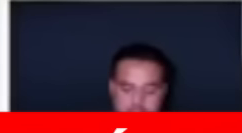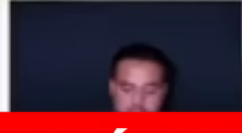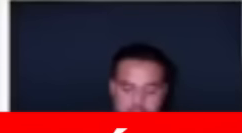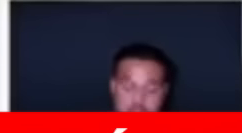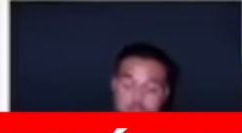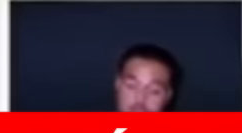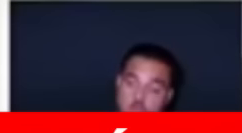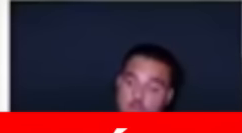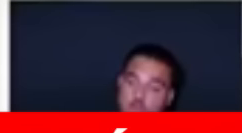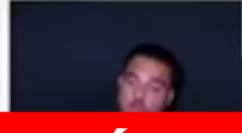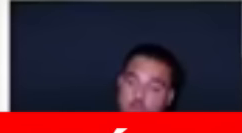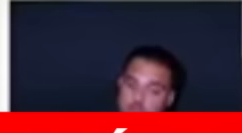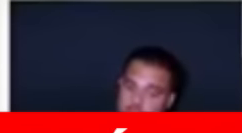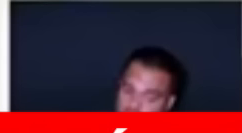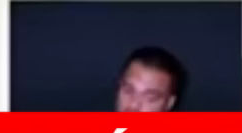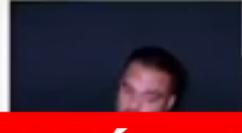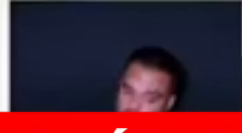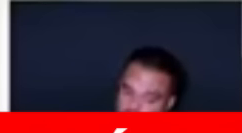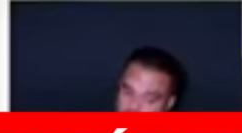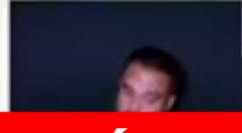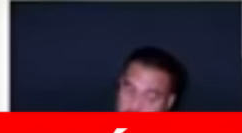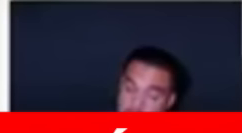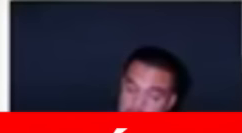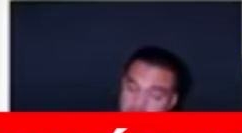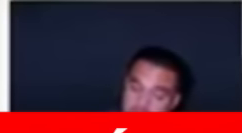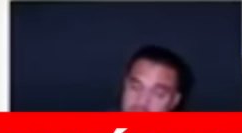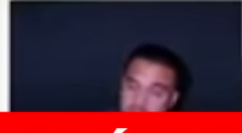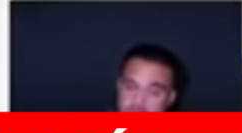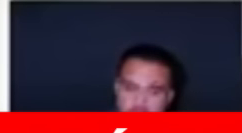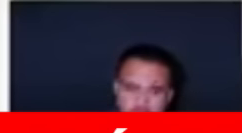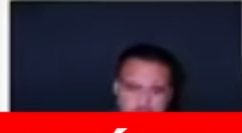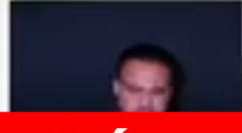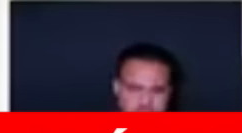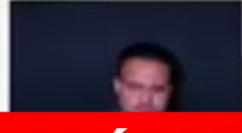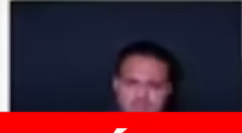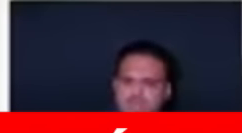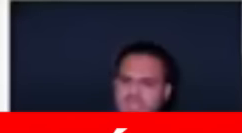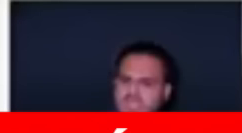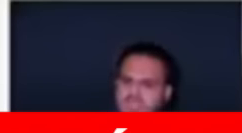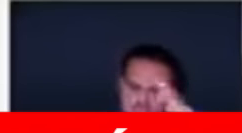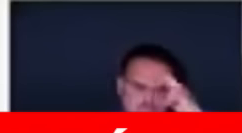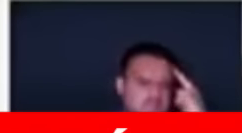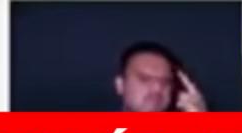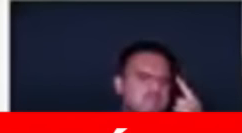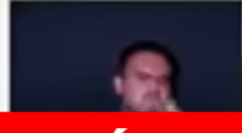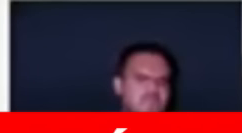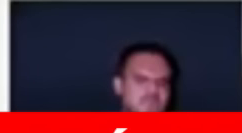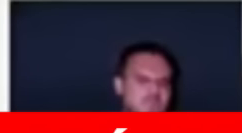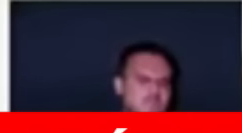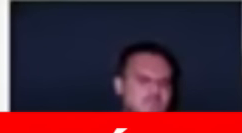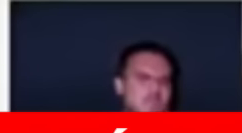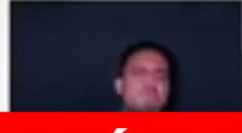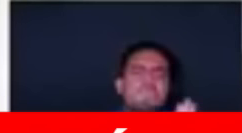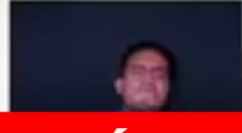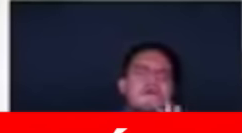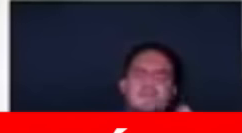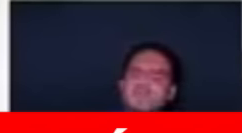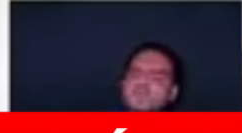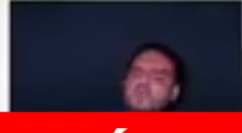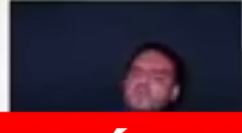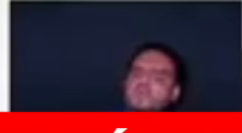Segunda razón es que me preocupa que en México se está construyendo hoy un